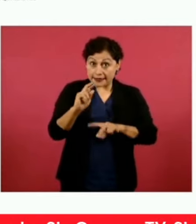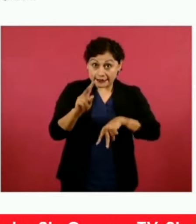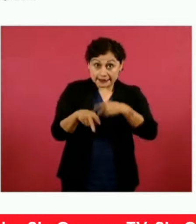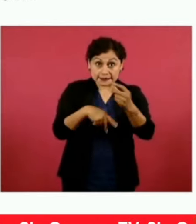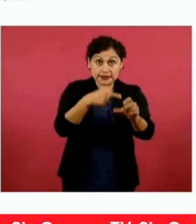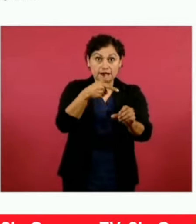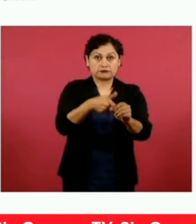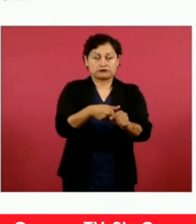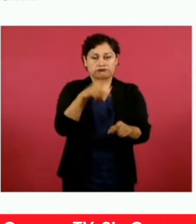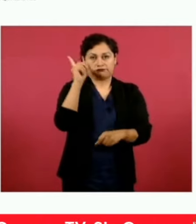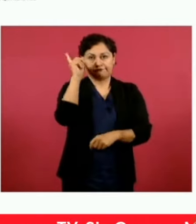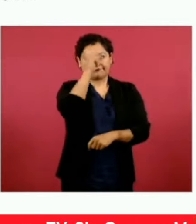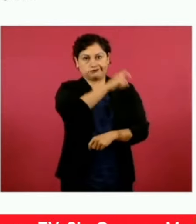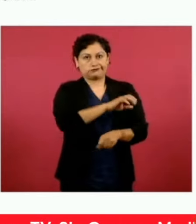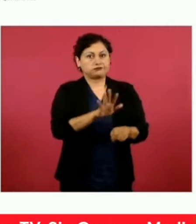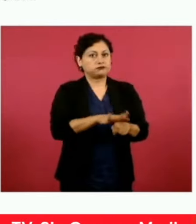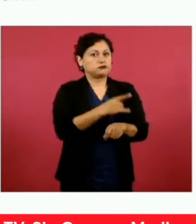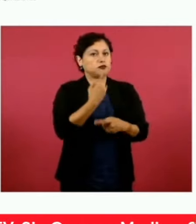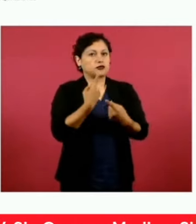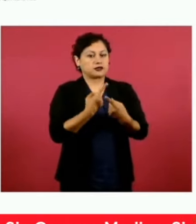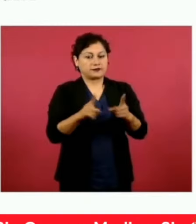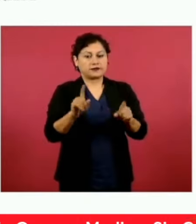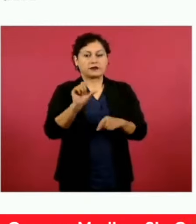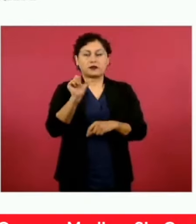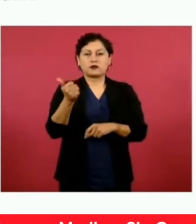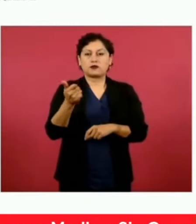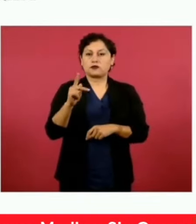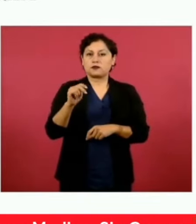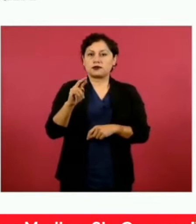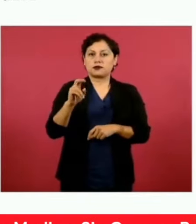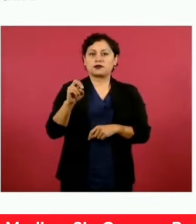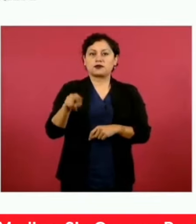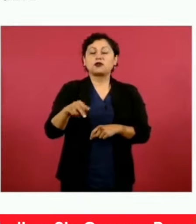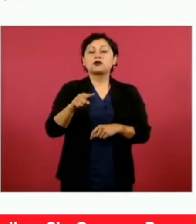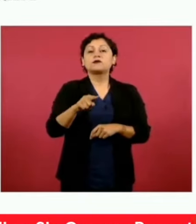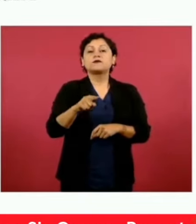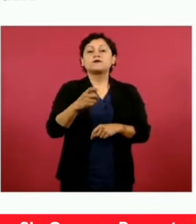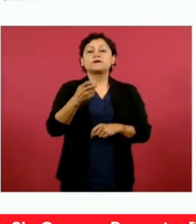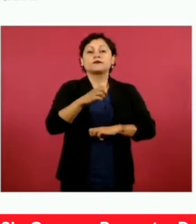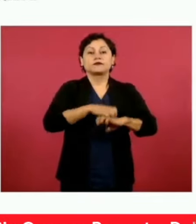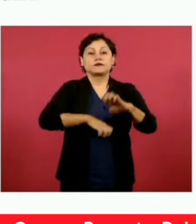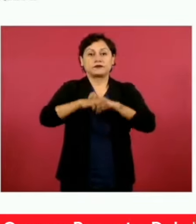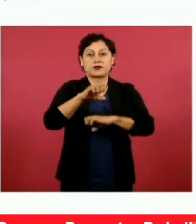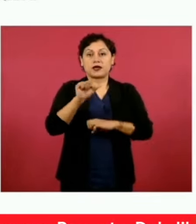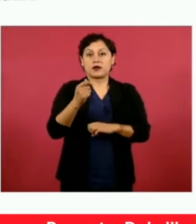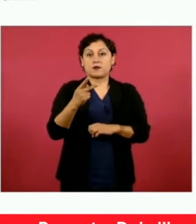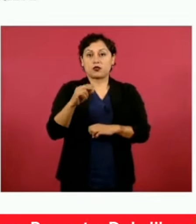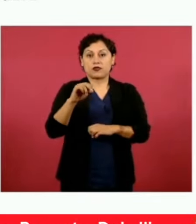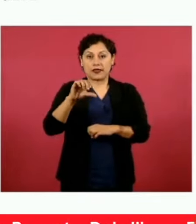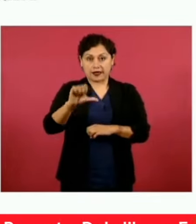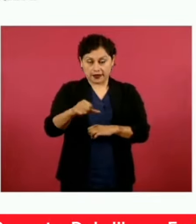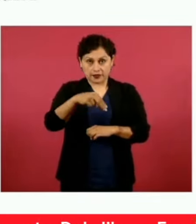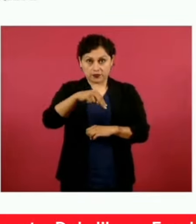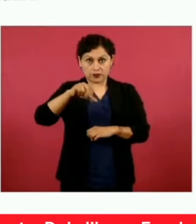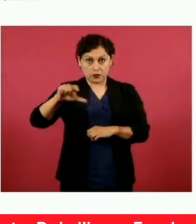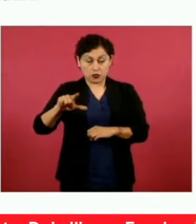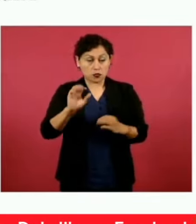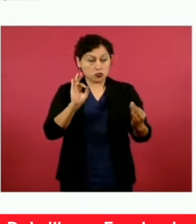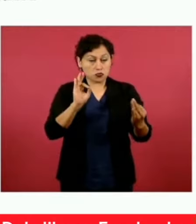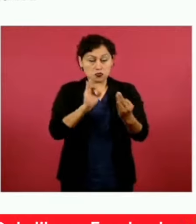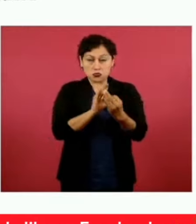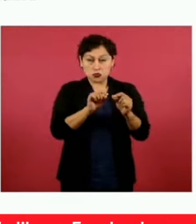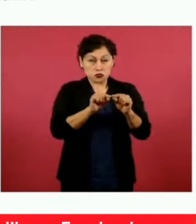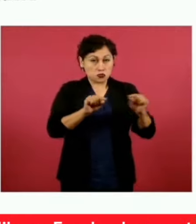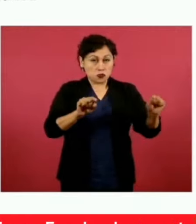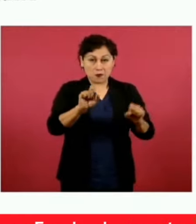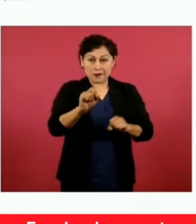por ejemplo, en Capetrom, Refinados del Norte, Apodaca, Nuevo León, a tan solo 28 kilómetros dentro de esa